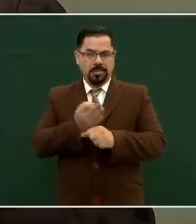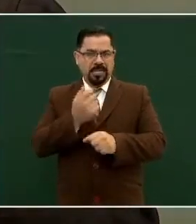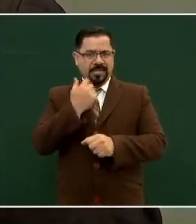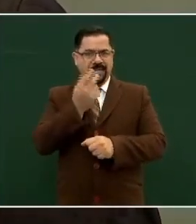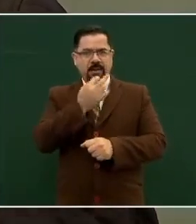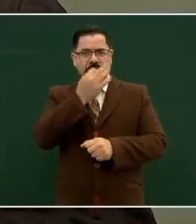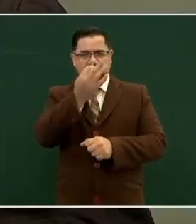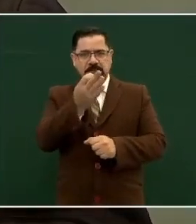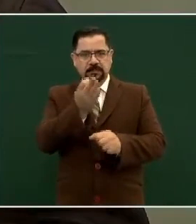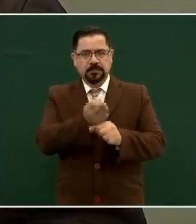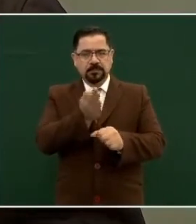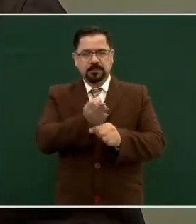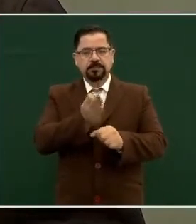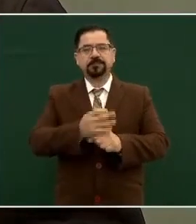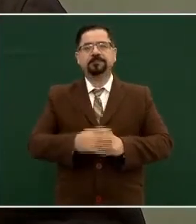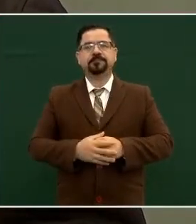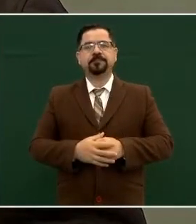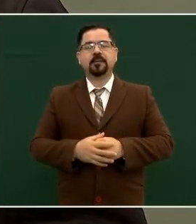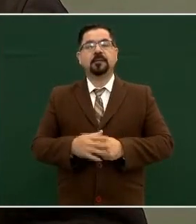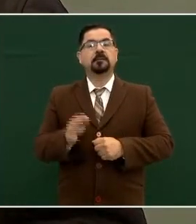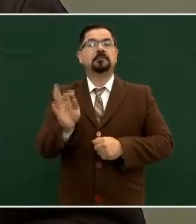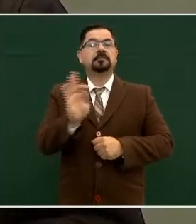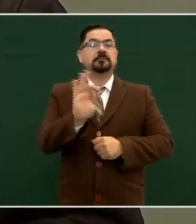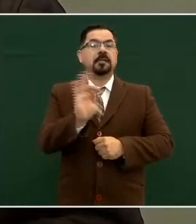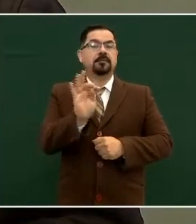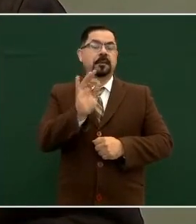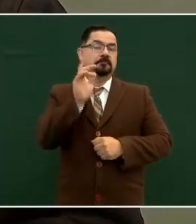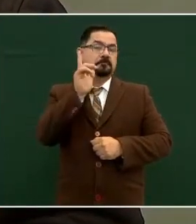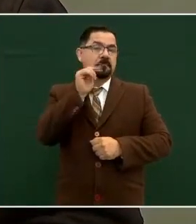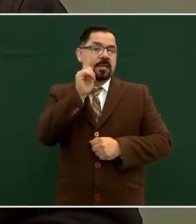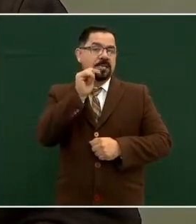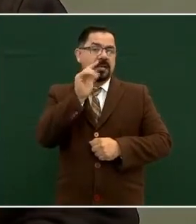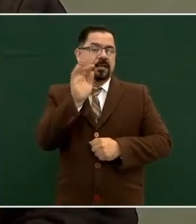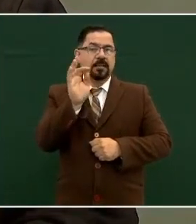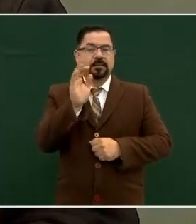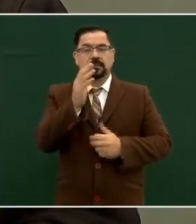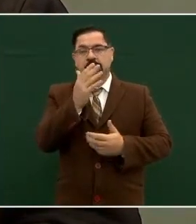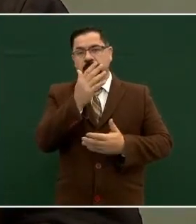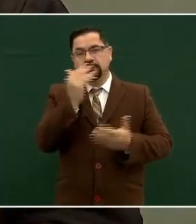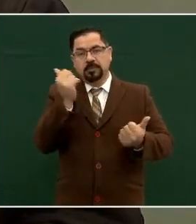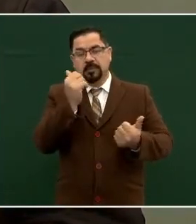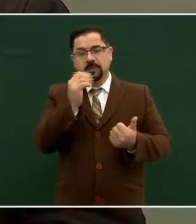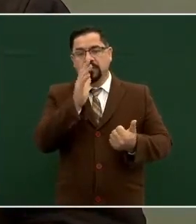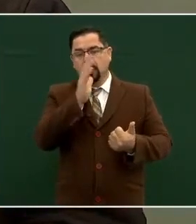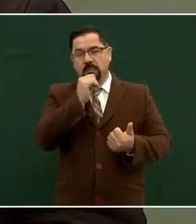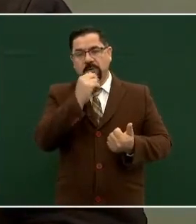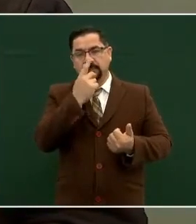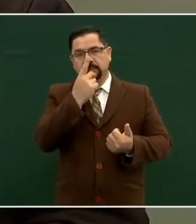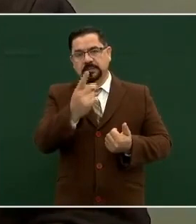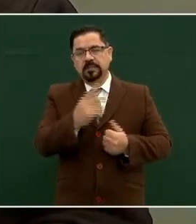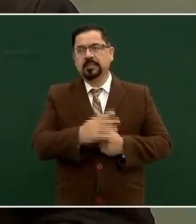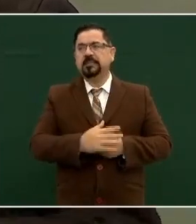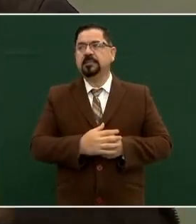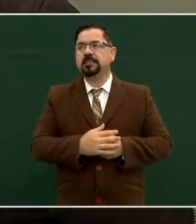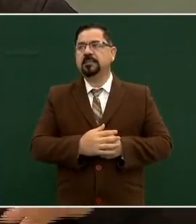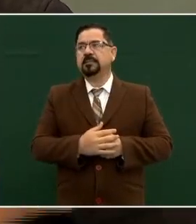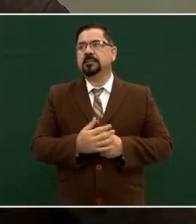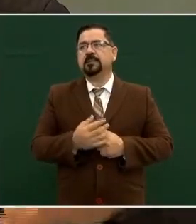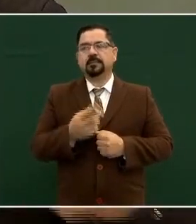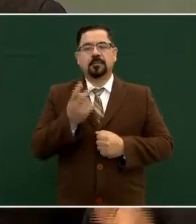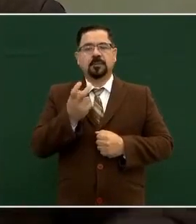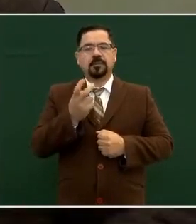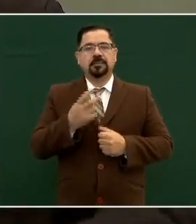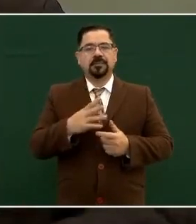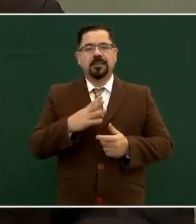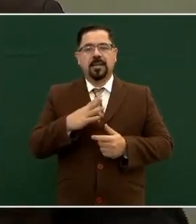porque a lo mejor ya mañana no lo voy a poder decir, es que con esto de las